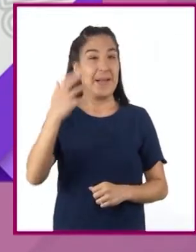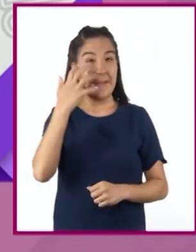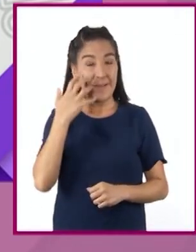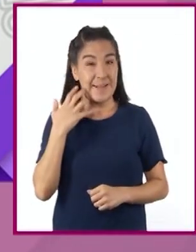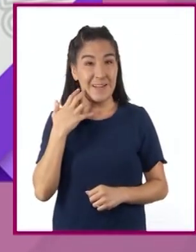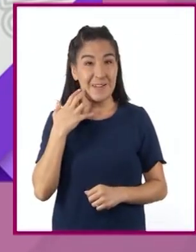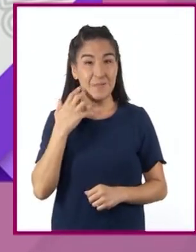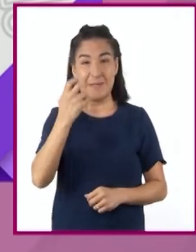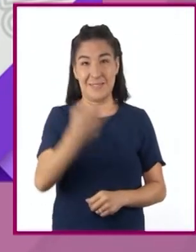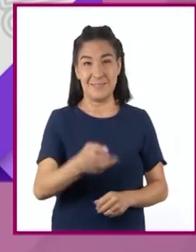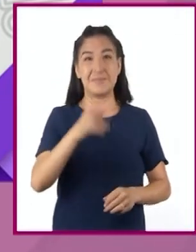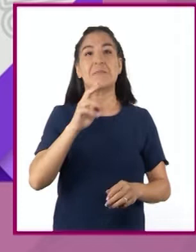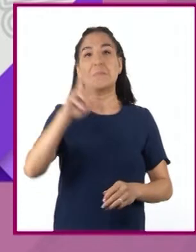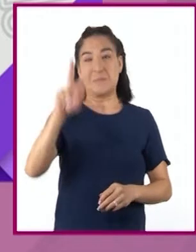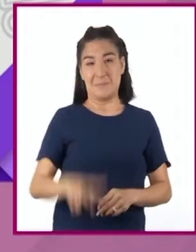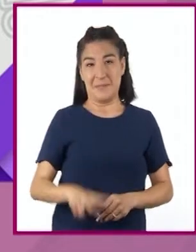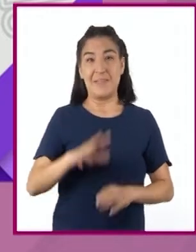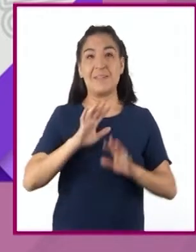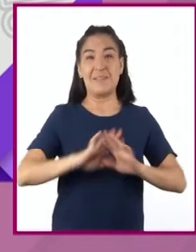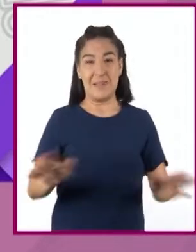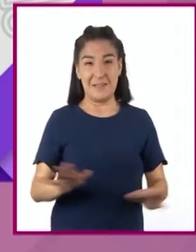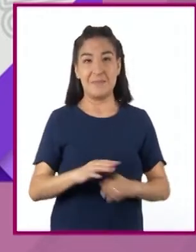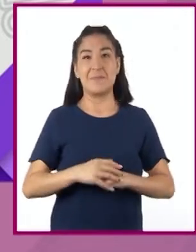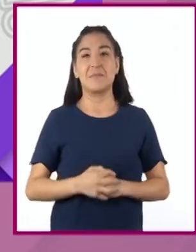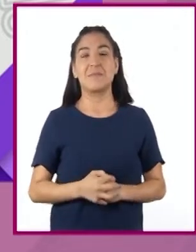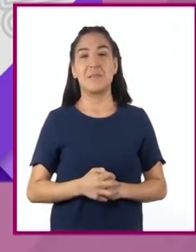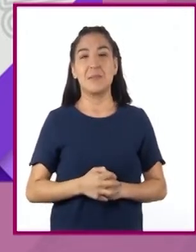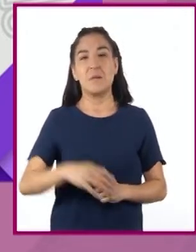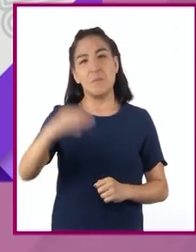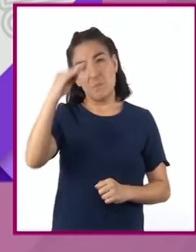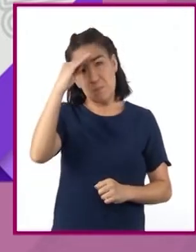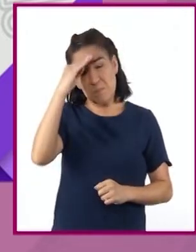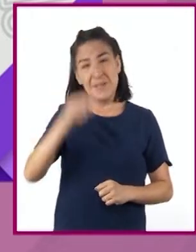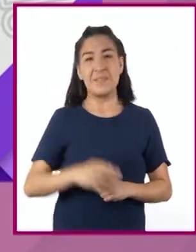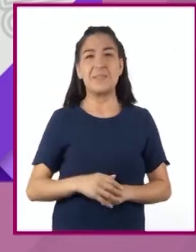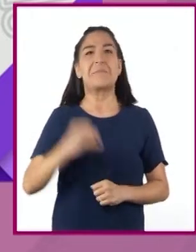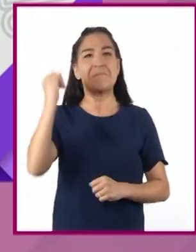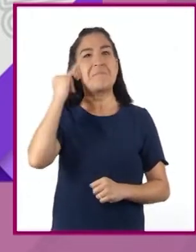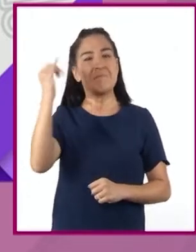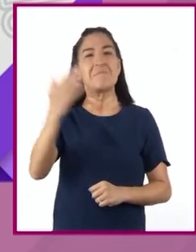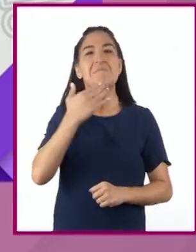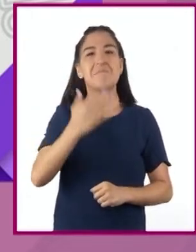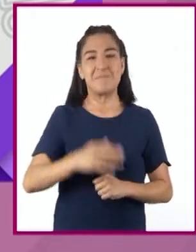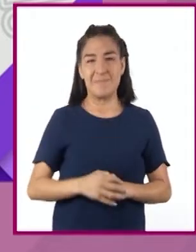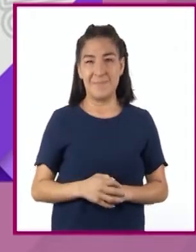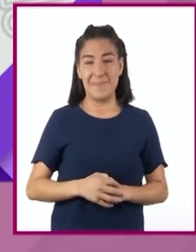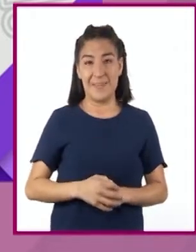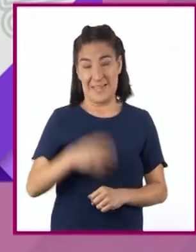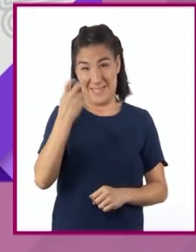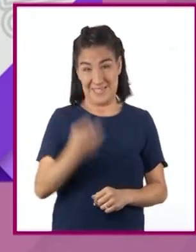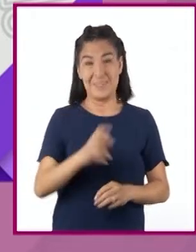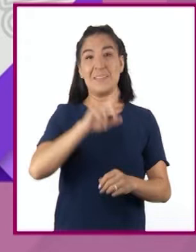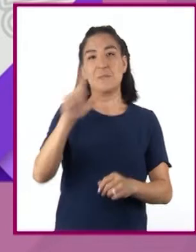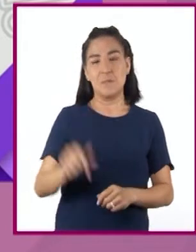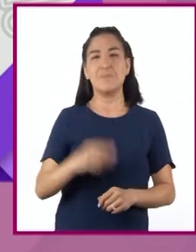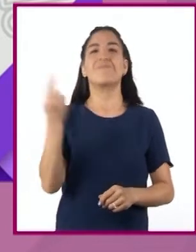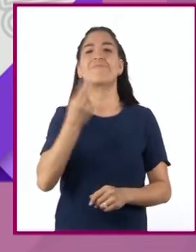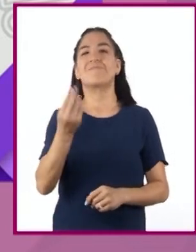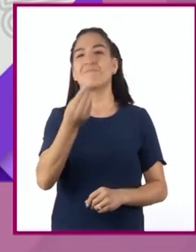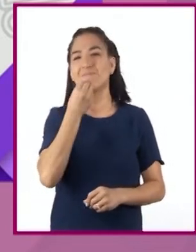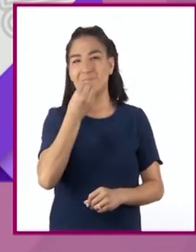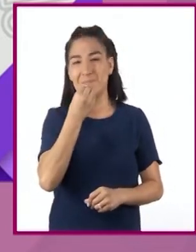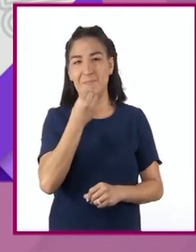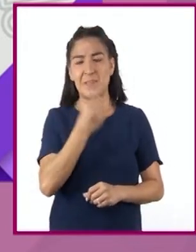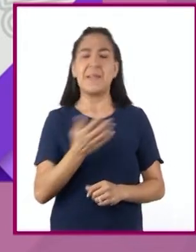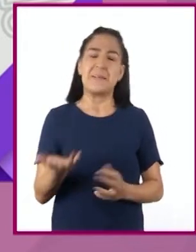que estaba realmente desesperado, pensó que la idea era muy buena, pues al fin y al cabo necesitaba comer, así